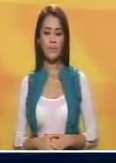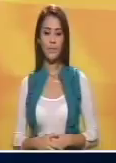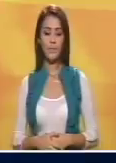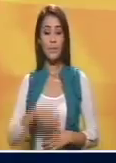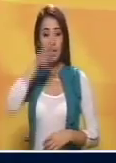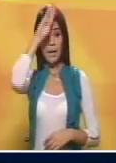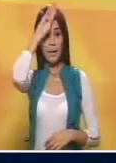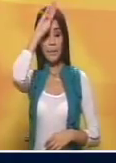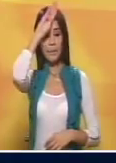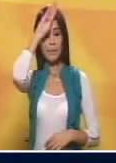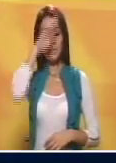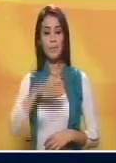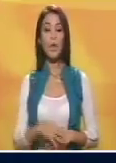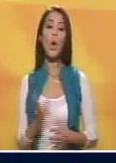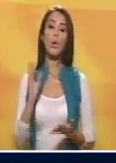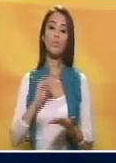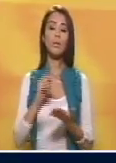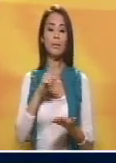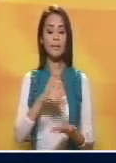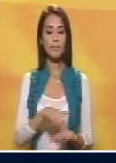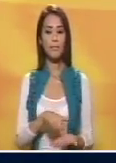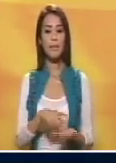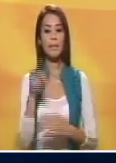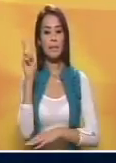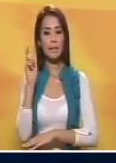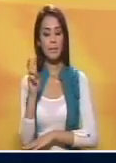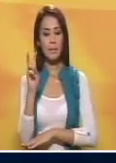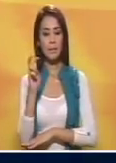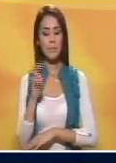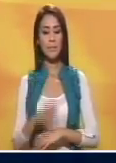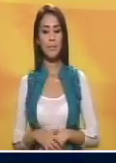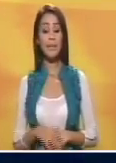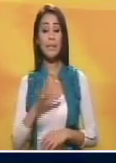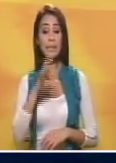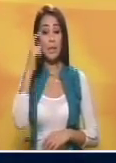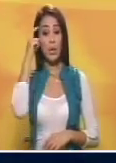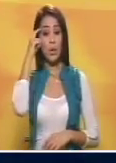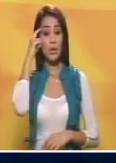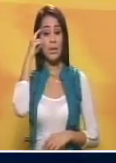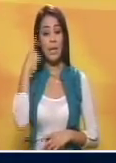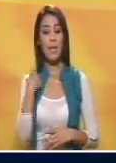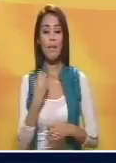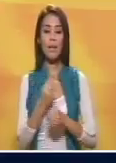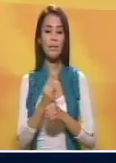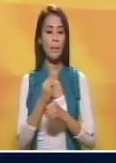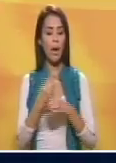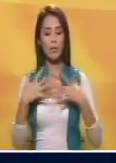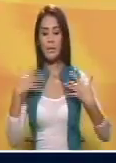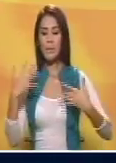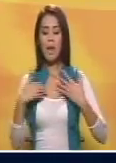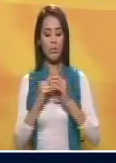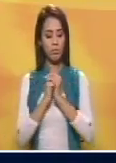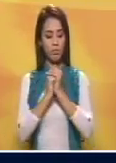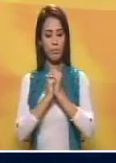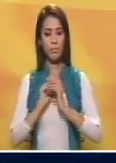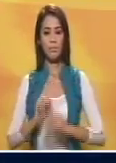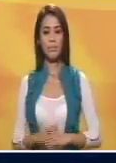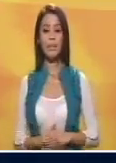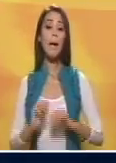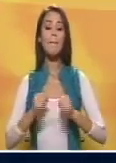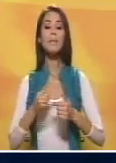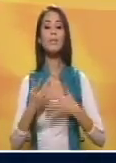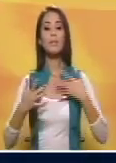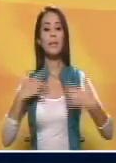El Papa Francisco regresó este viernes al Vaticano tras 5 días de ejercicios espirituales. El sumo pontífice inició